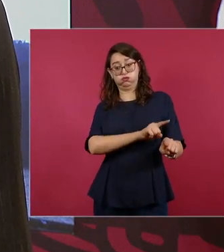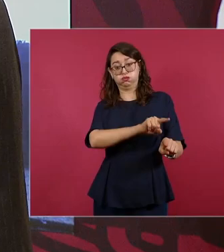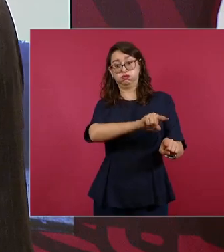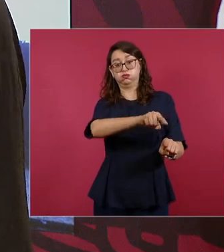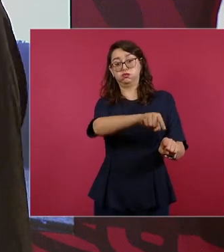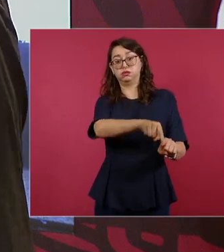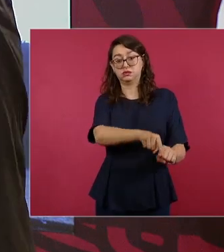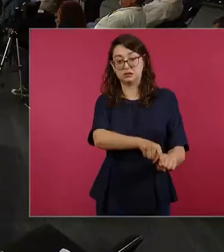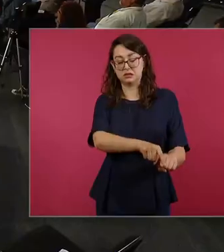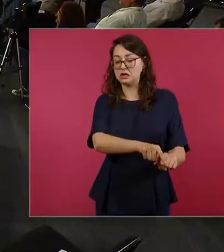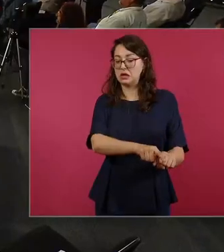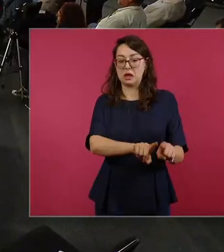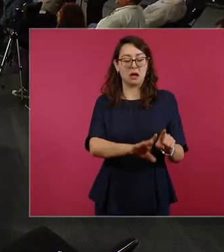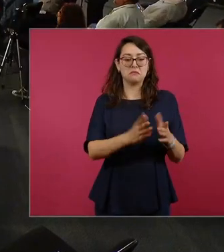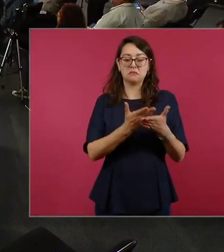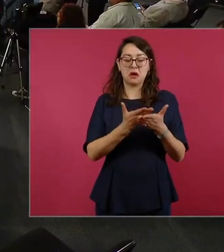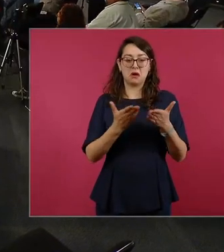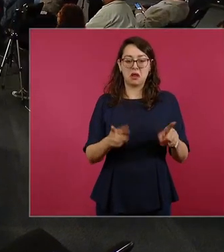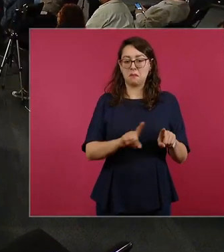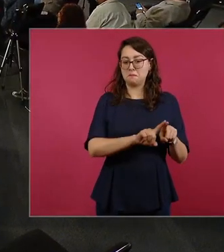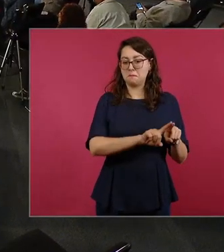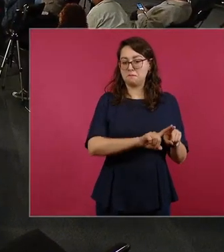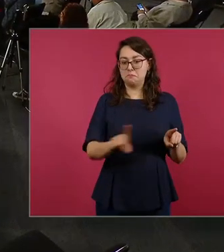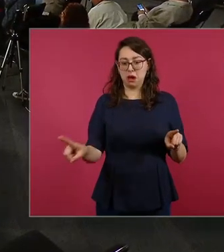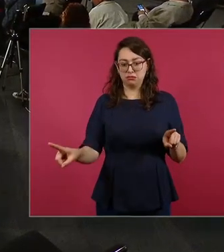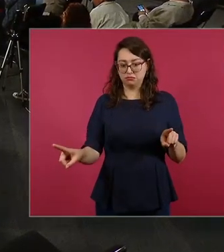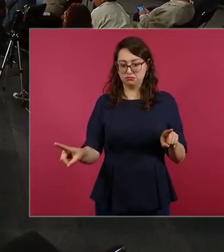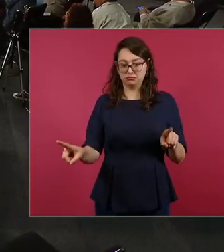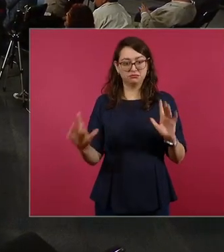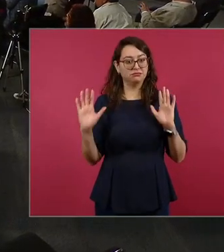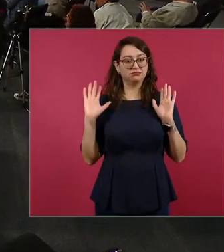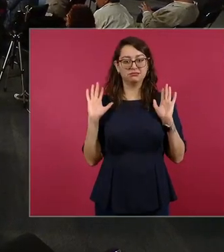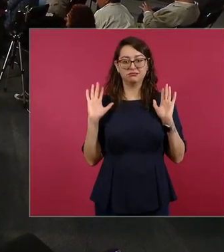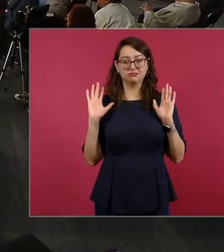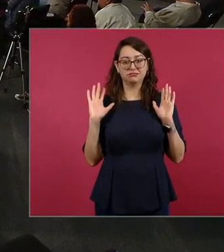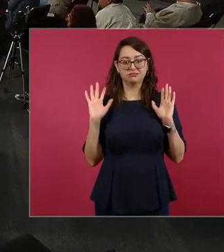y este es un camino en medio